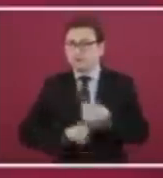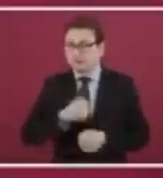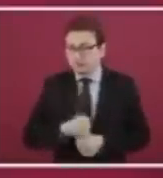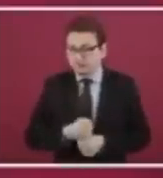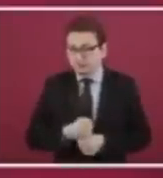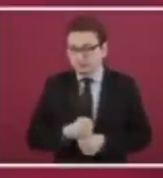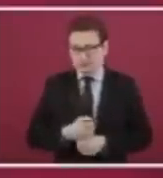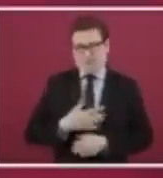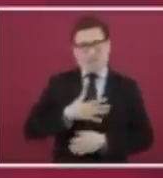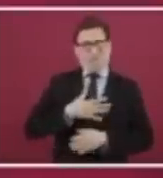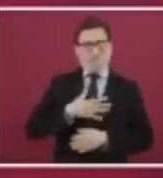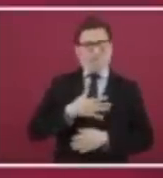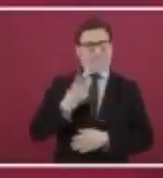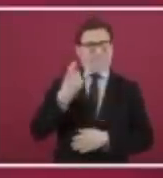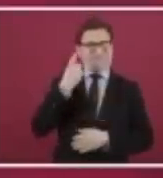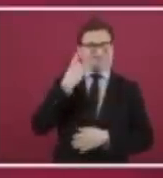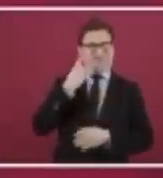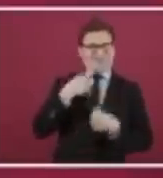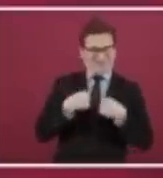Me quedé